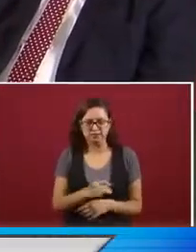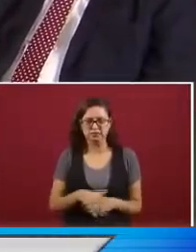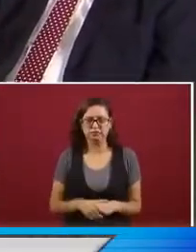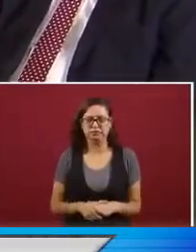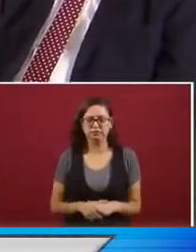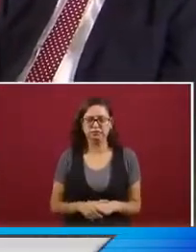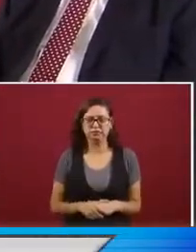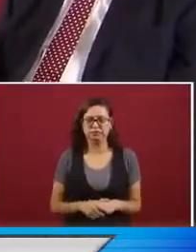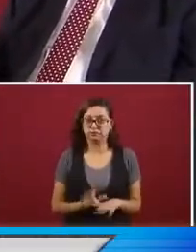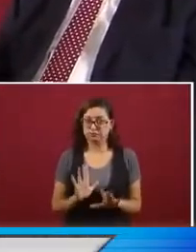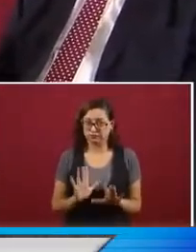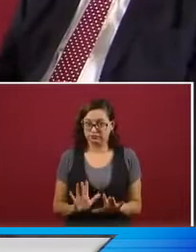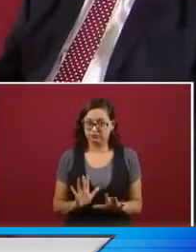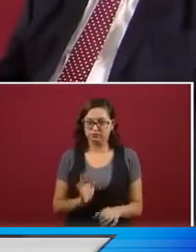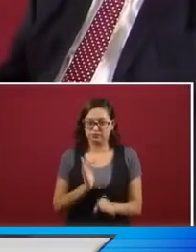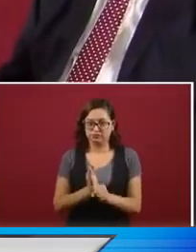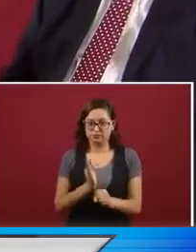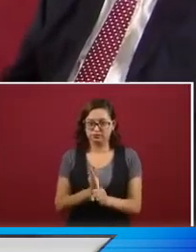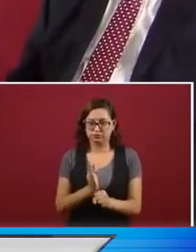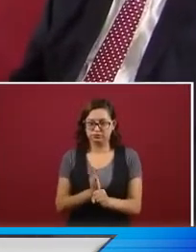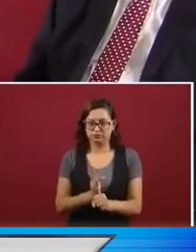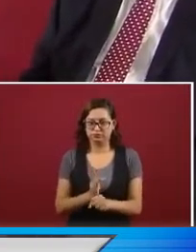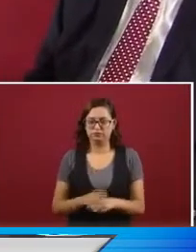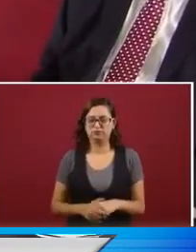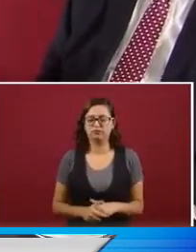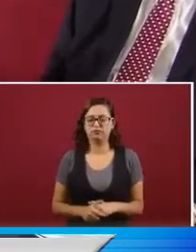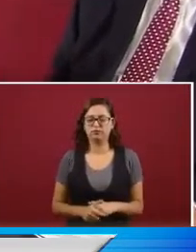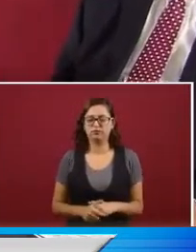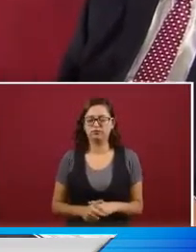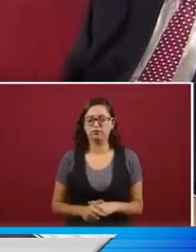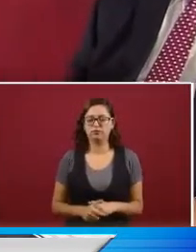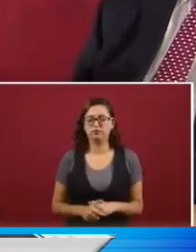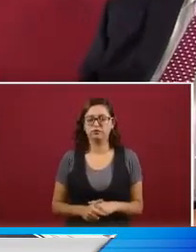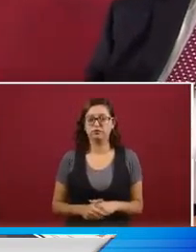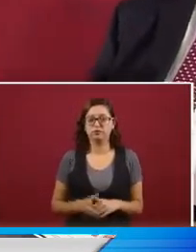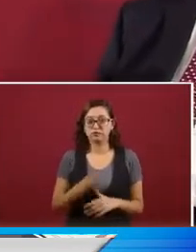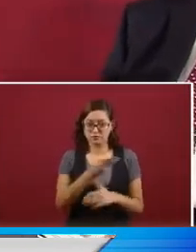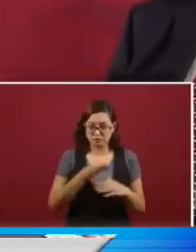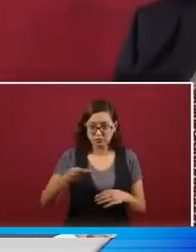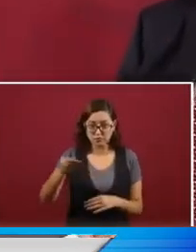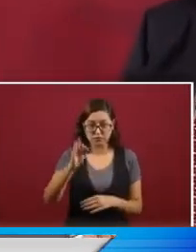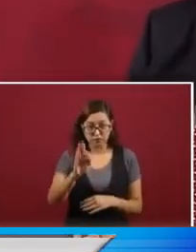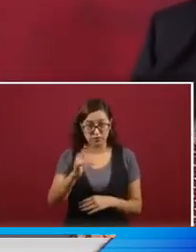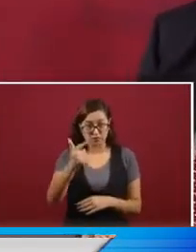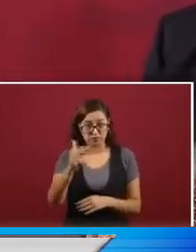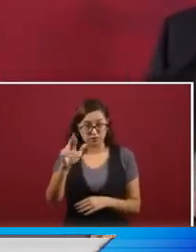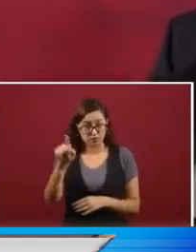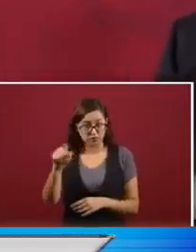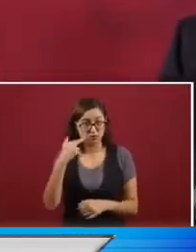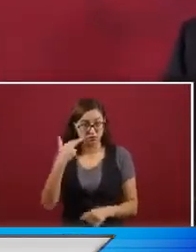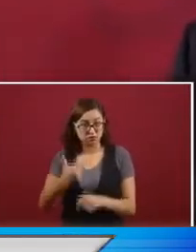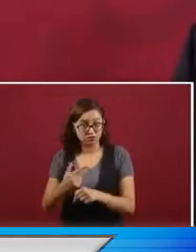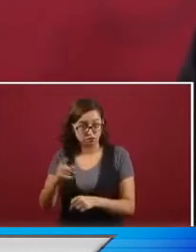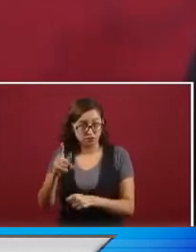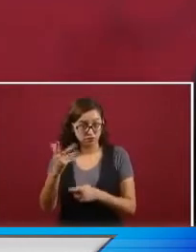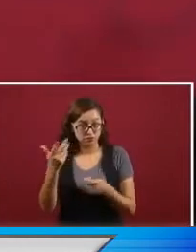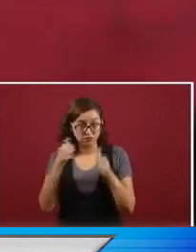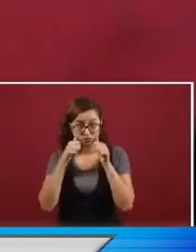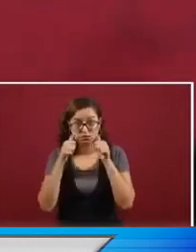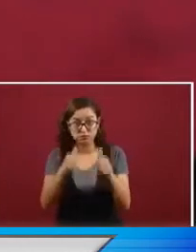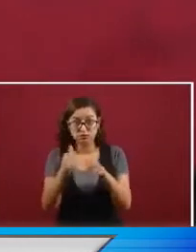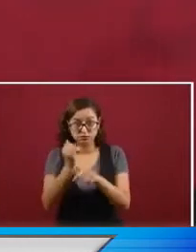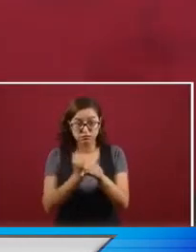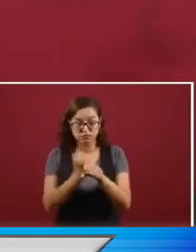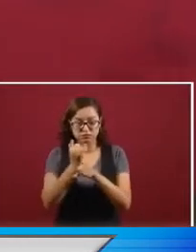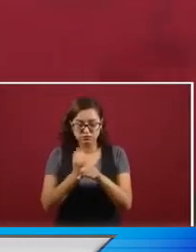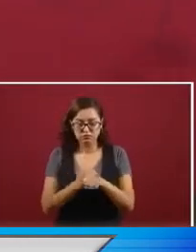Israelíes en México. Las personas que perdieron la vida en la Plaza Arts participaban en ilícitos. Esta información fue presentada por la Embajada israelí